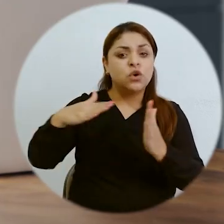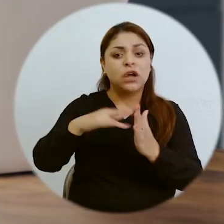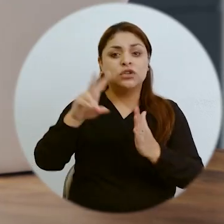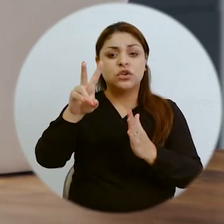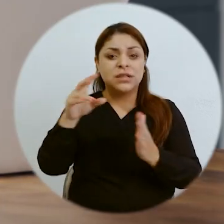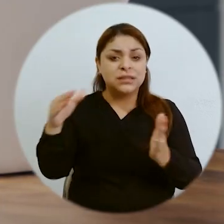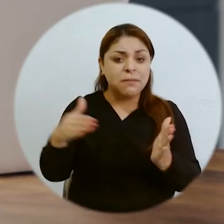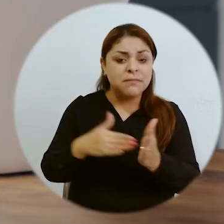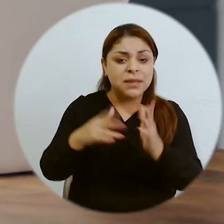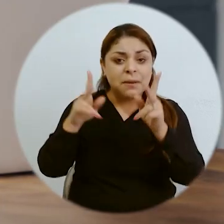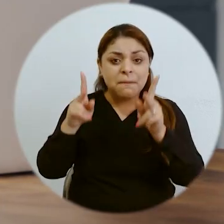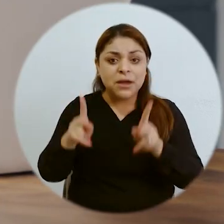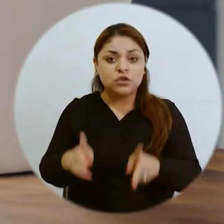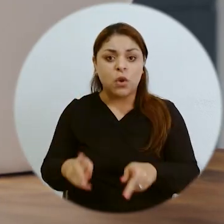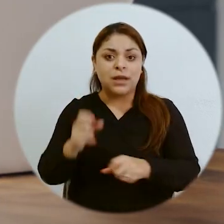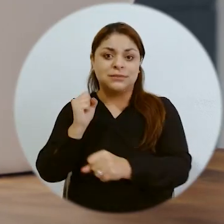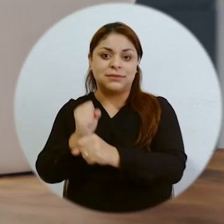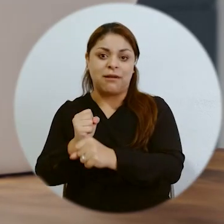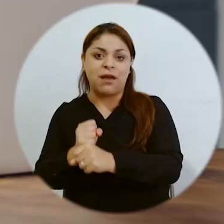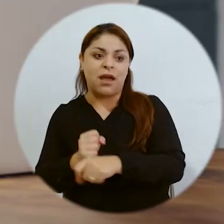financiero. Y hoy tenemos